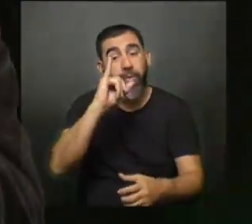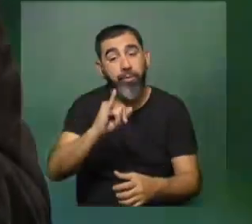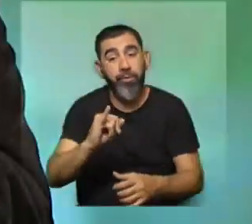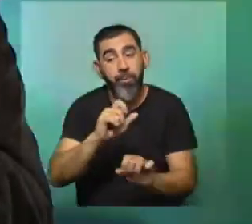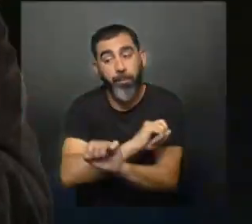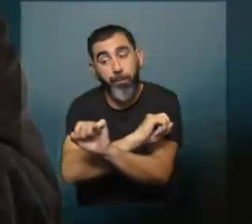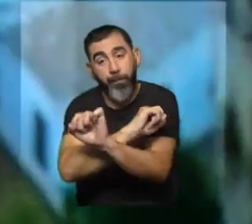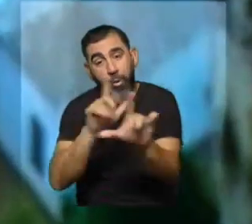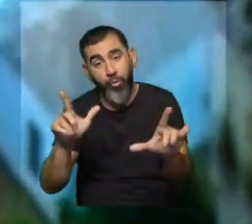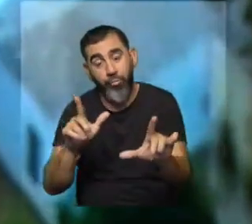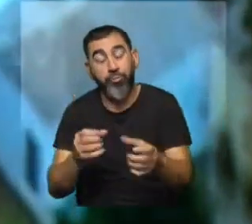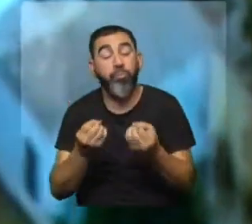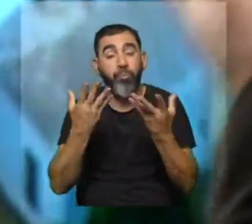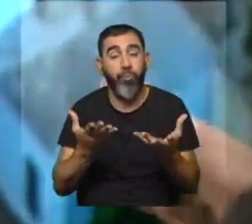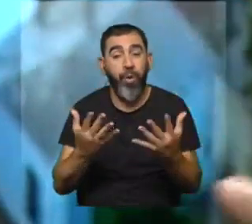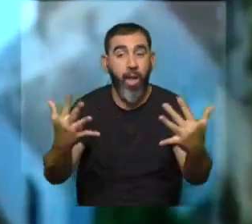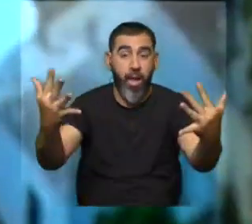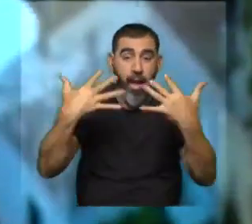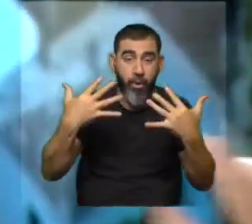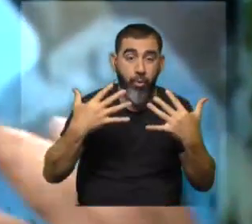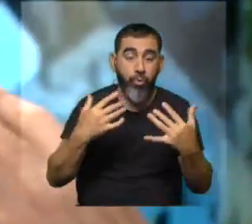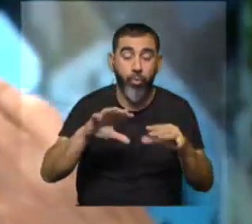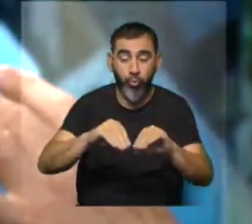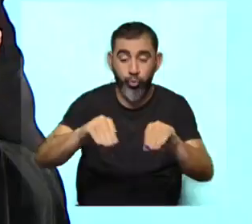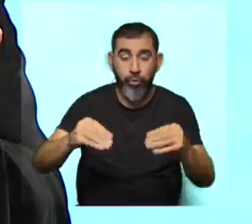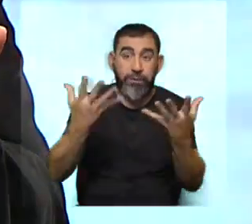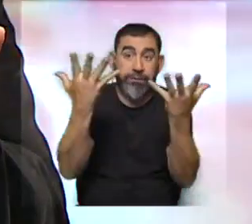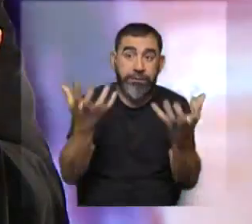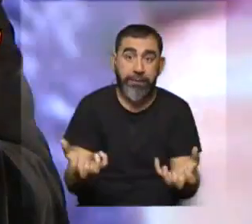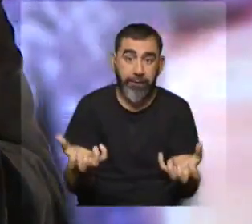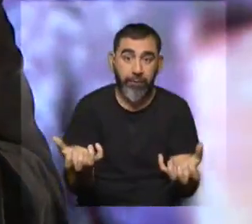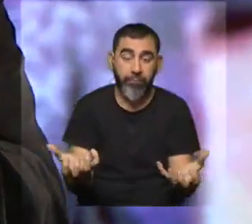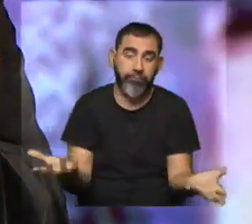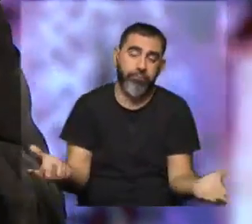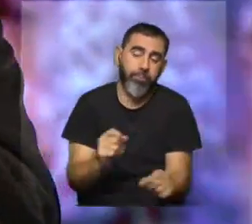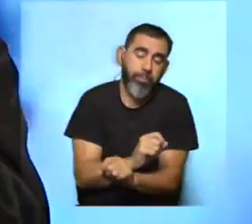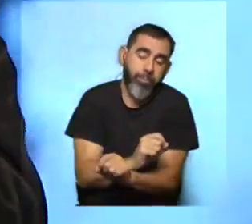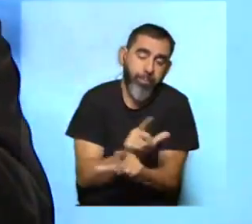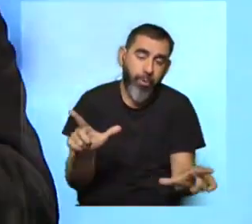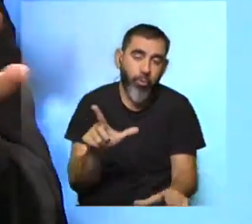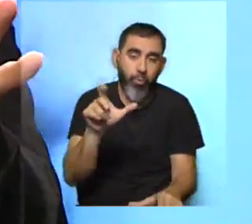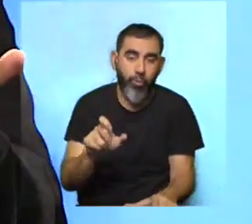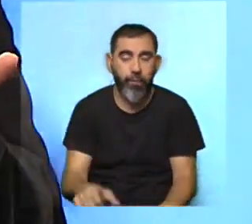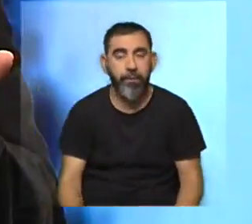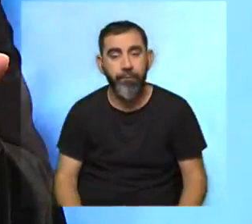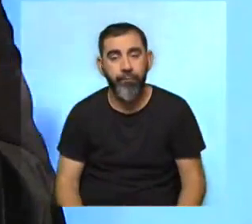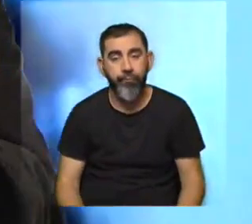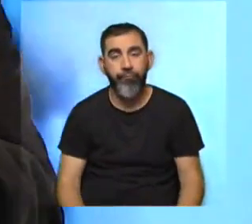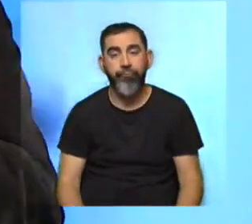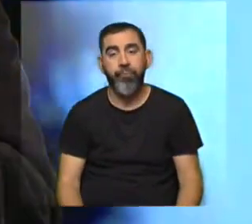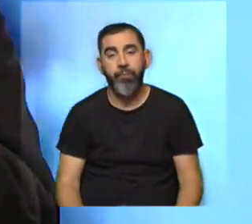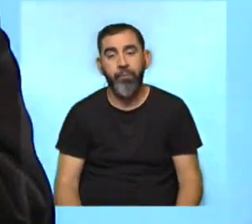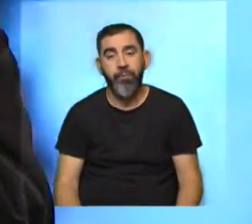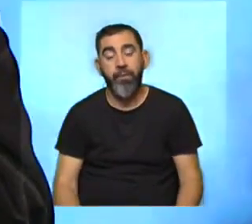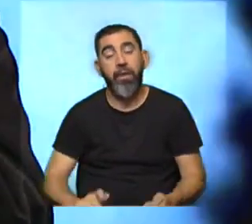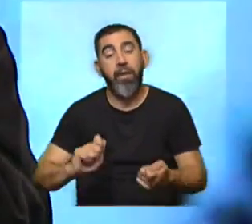intensificó. Porque si tú le pones una ola de calor arriba de un suelo que ya está relativamente seco, esencialmente lo secas cada vez más. Entonces, el